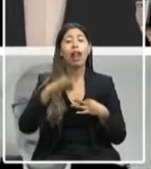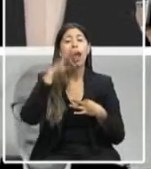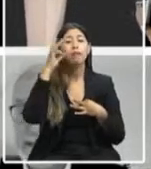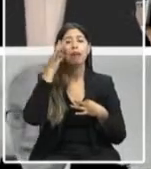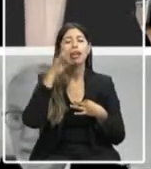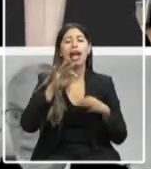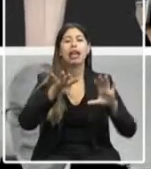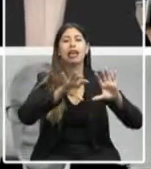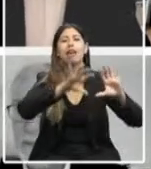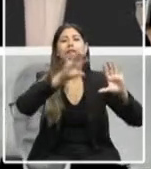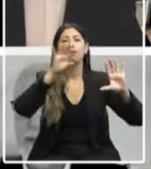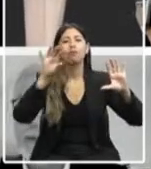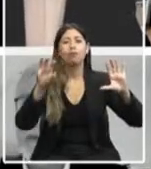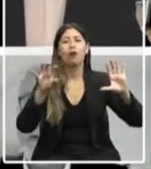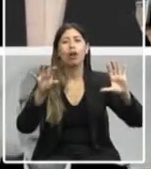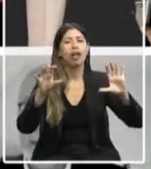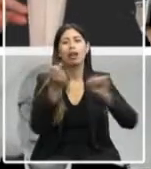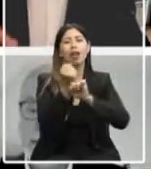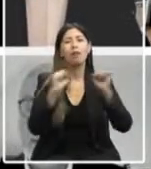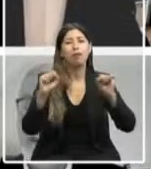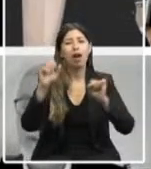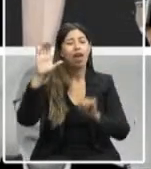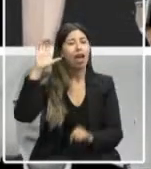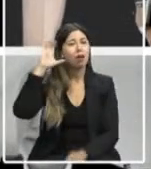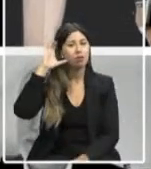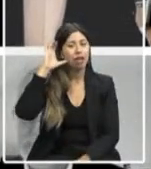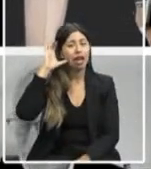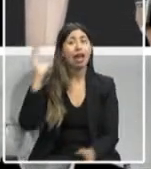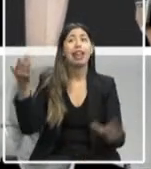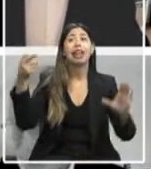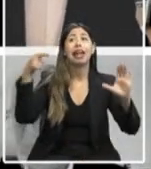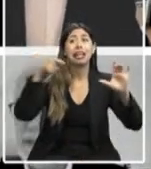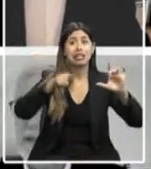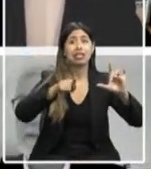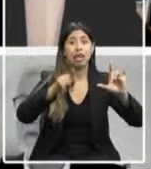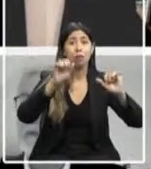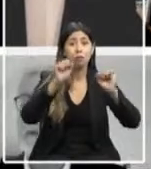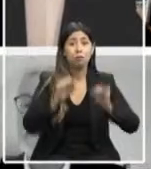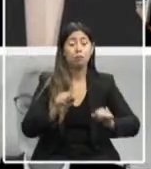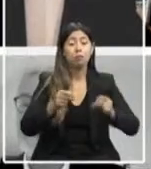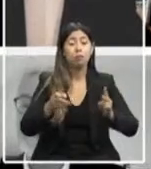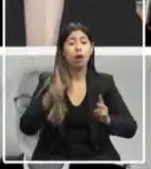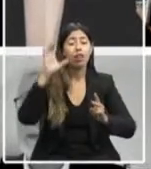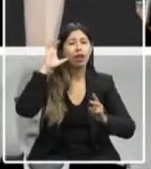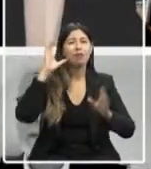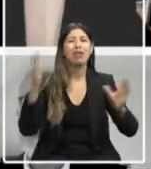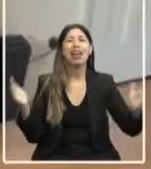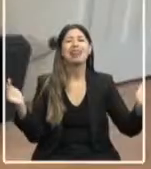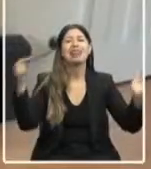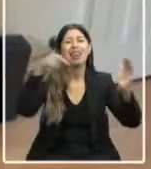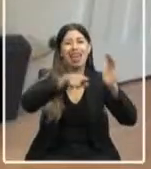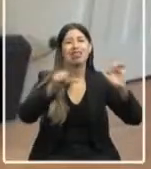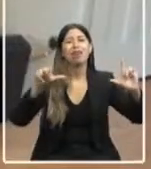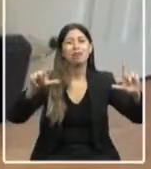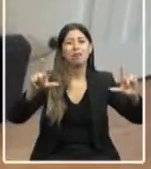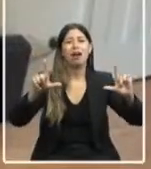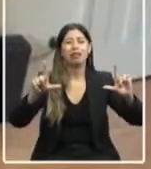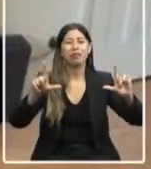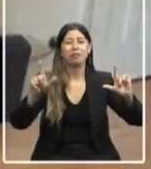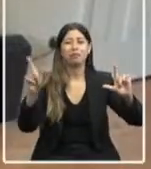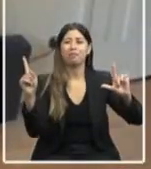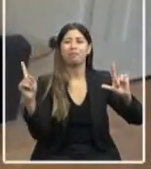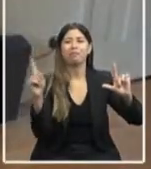cuadro familiar si no puede escuchar y dentro del cuadro si quiere escuchar. Entonces, una de las cuestiones que hacemos es cuáles